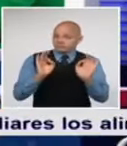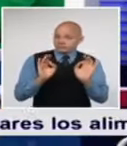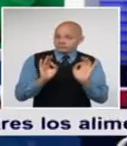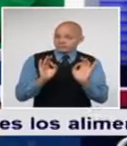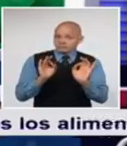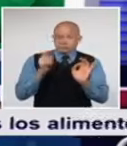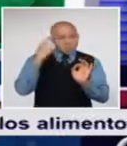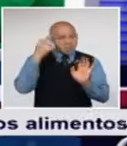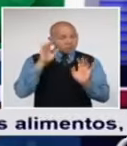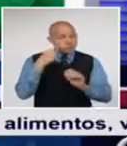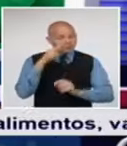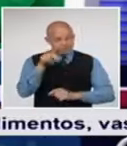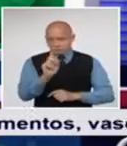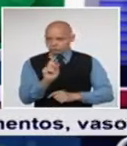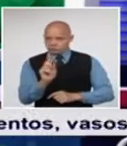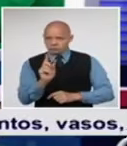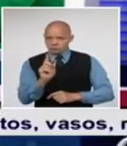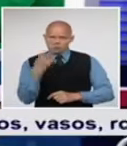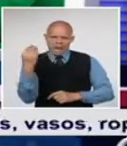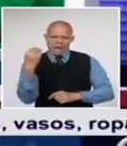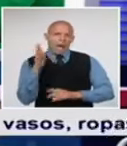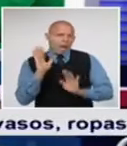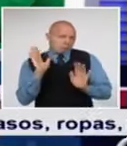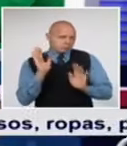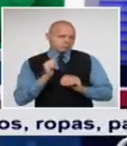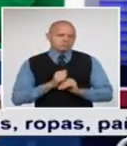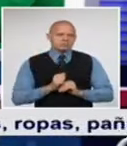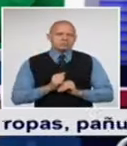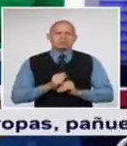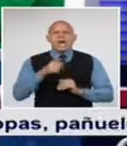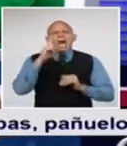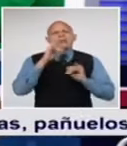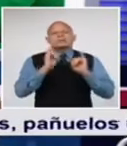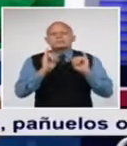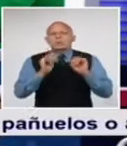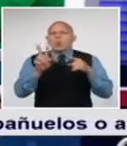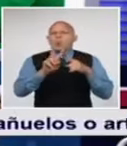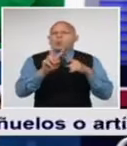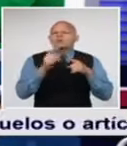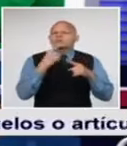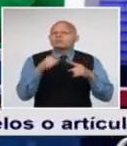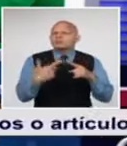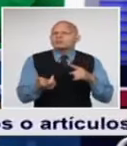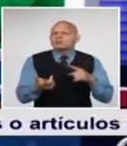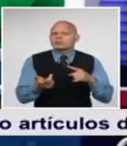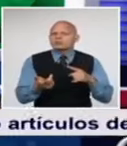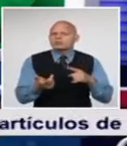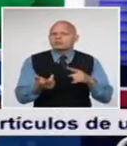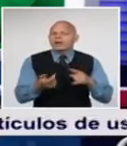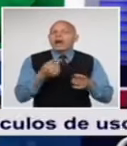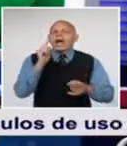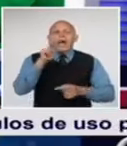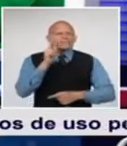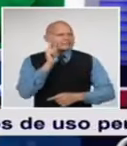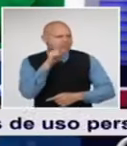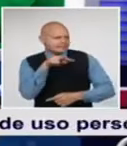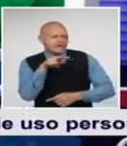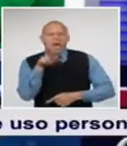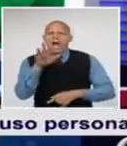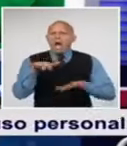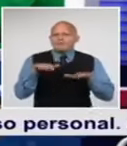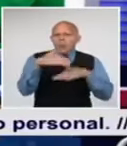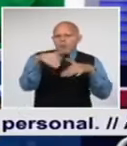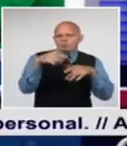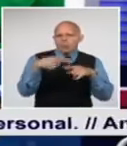entendido, porque no pude verlo, que salió un reportaje en el noticiero donde se veía en determinadas zonas